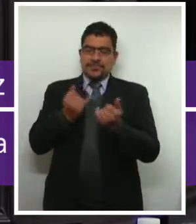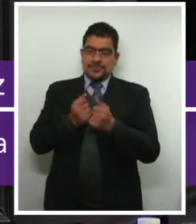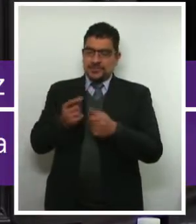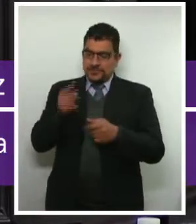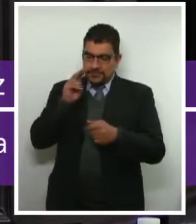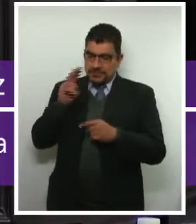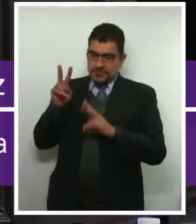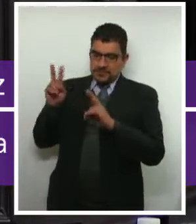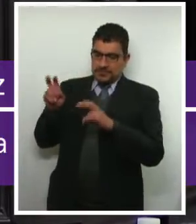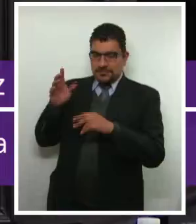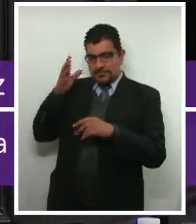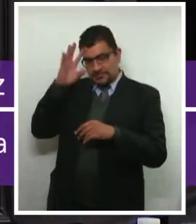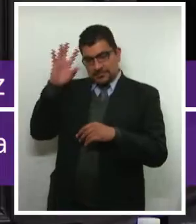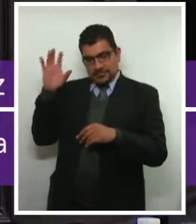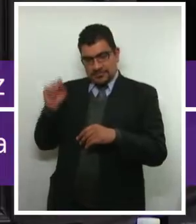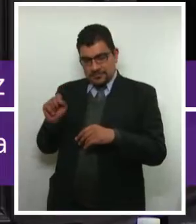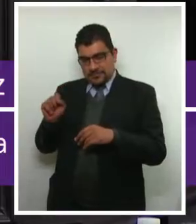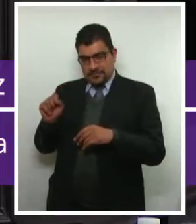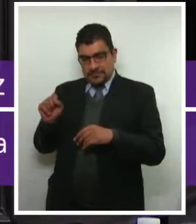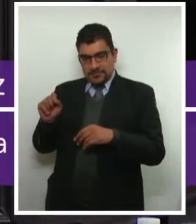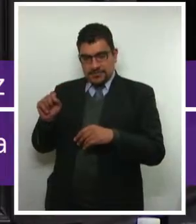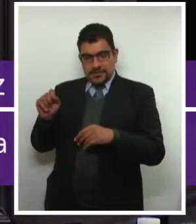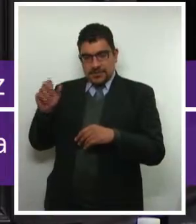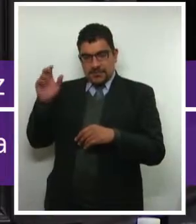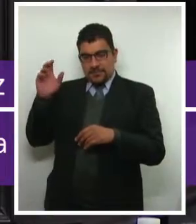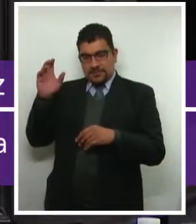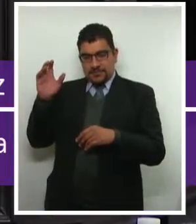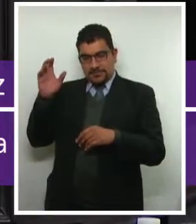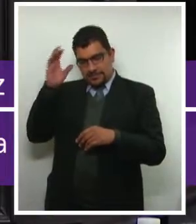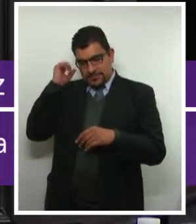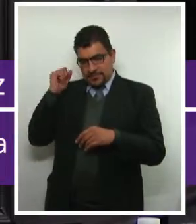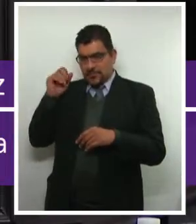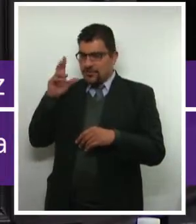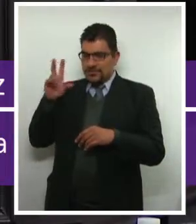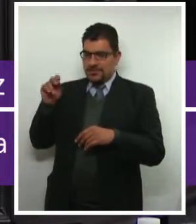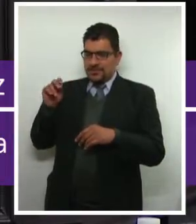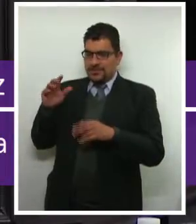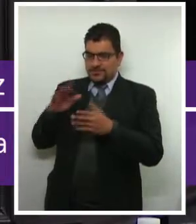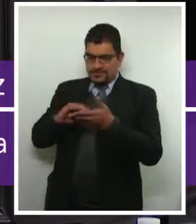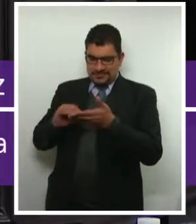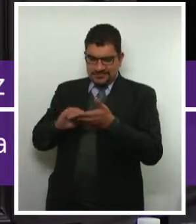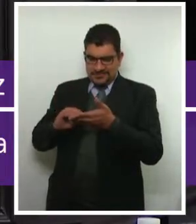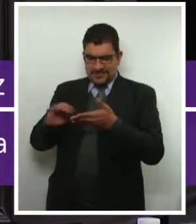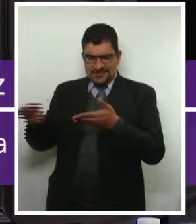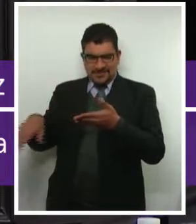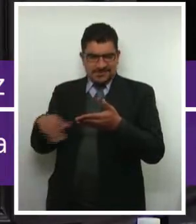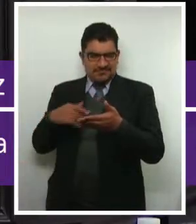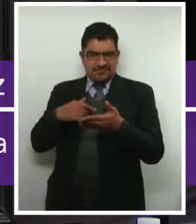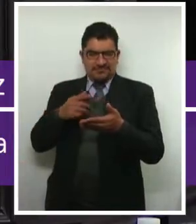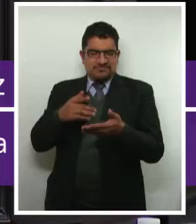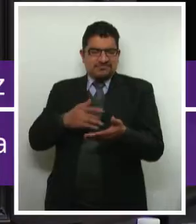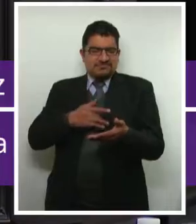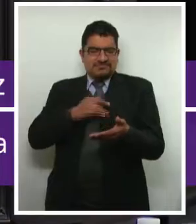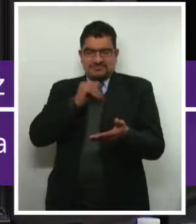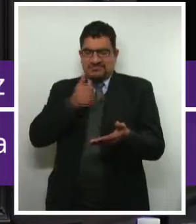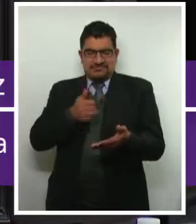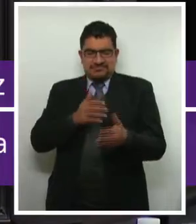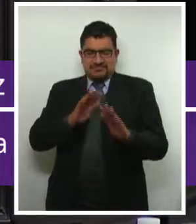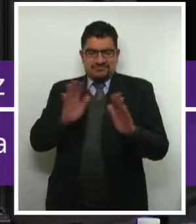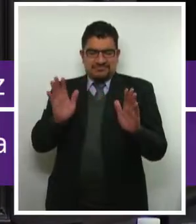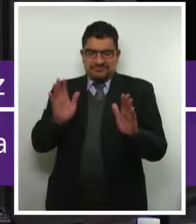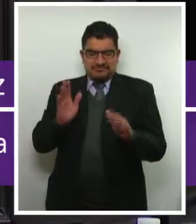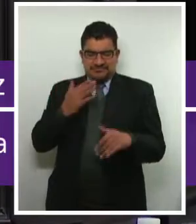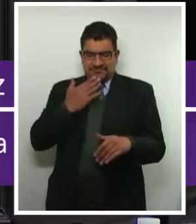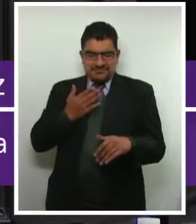no a Morena, se retiró y no nos pareció mal. No tenemos ninguna pretensión de